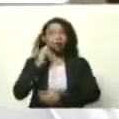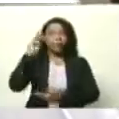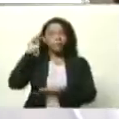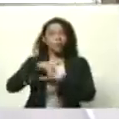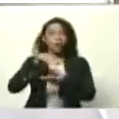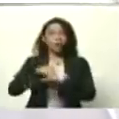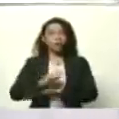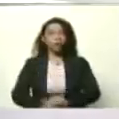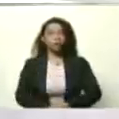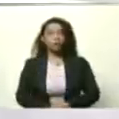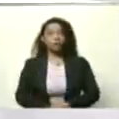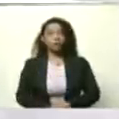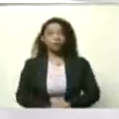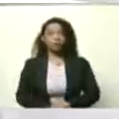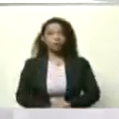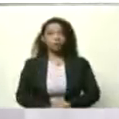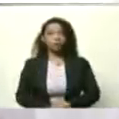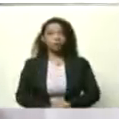Miranda.